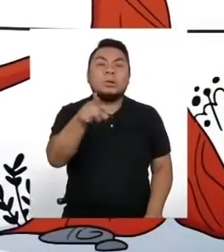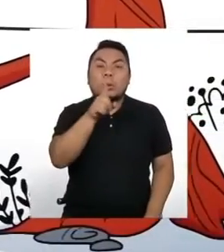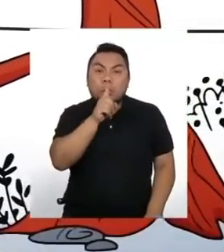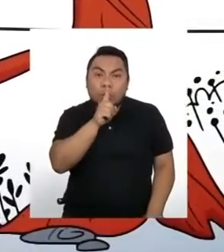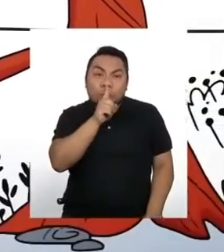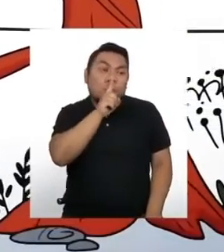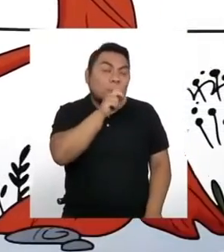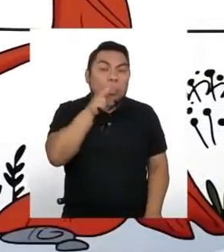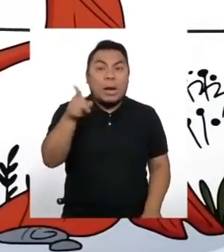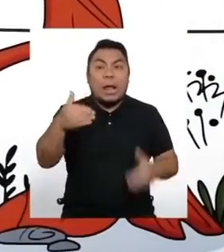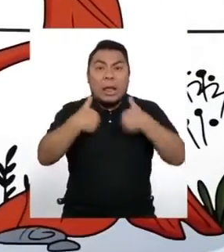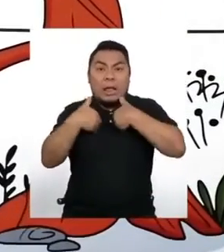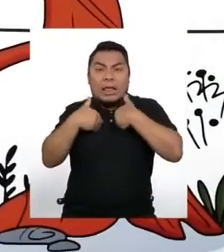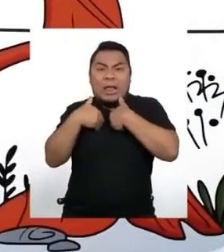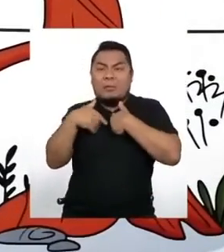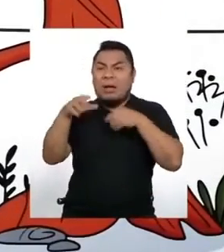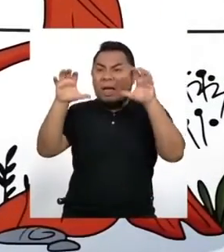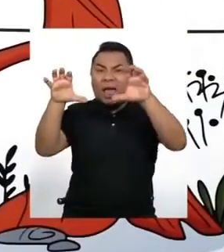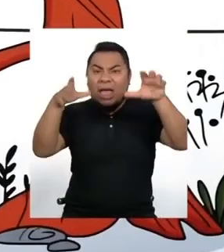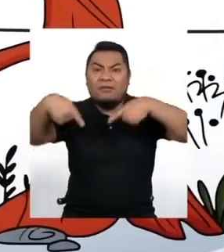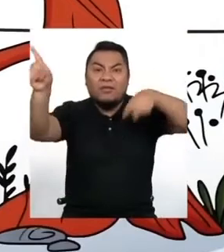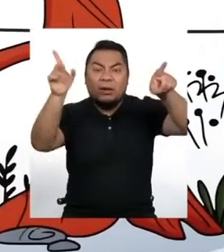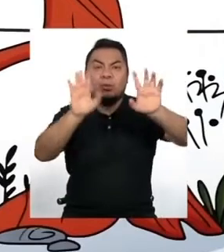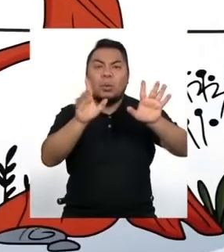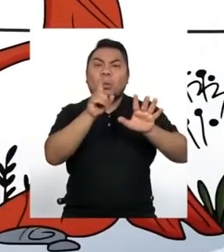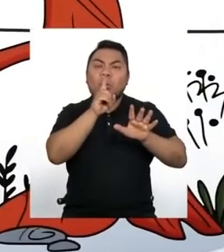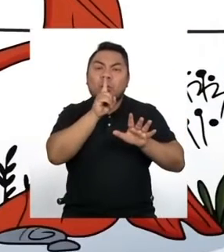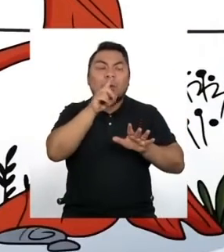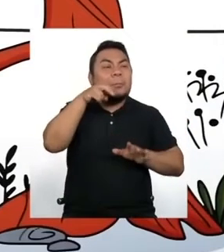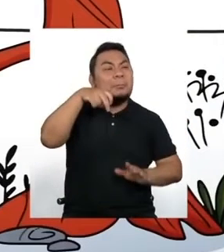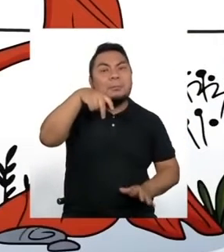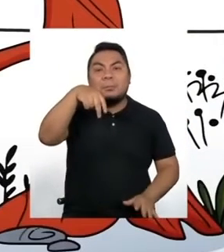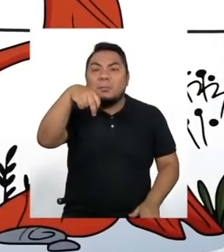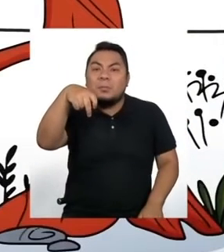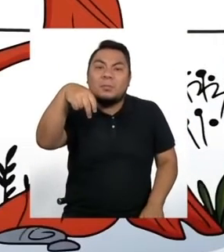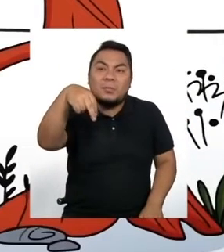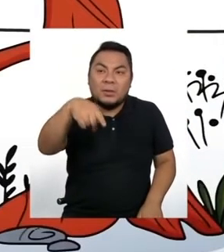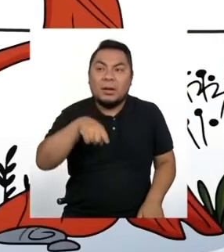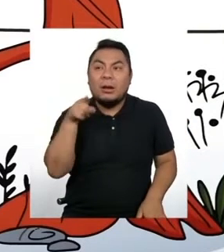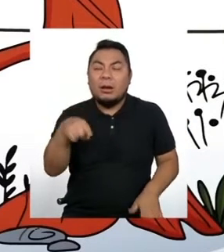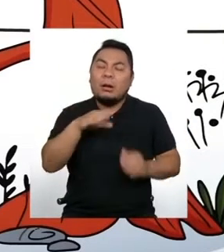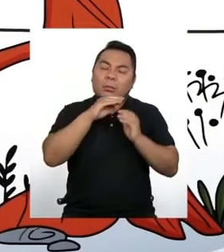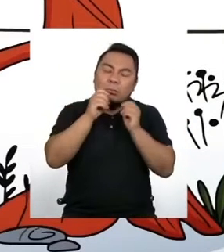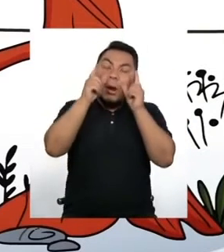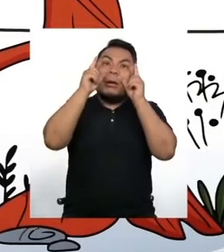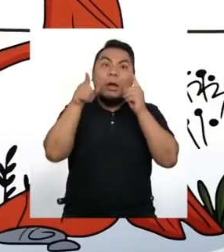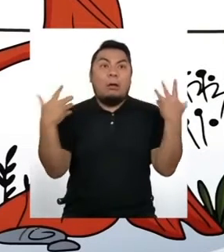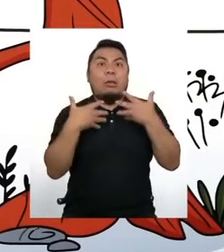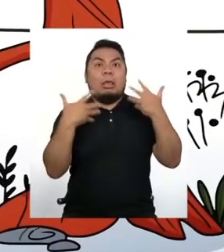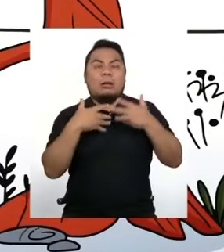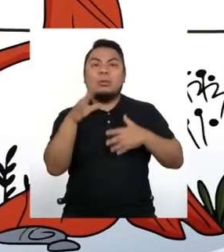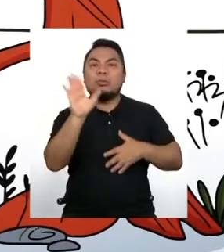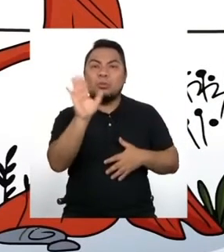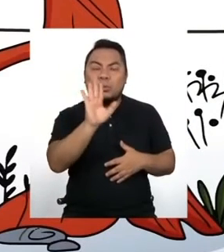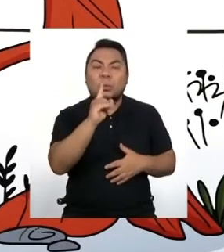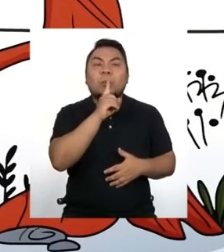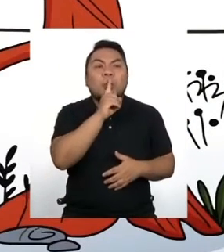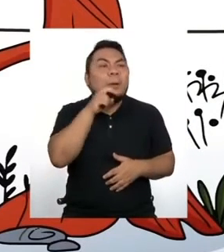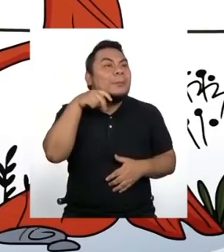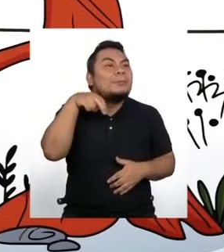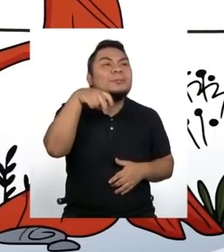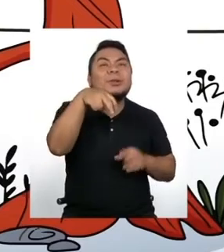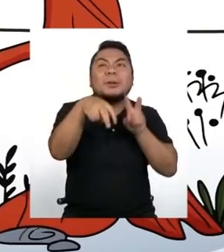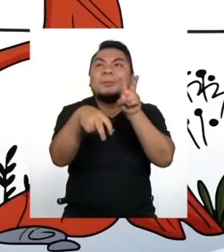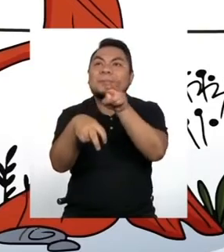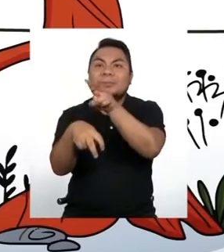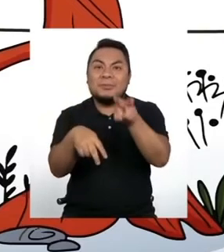Te recordamos que esta sesión está dirigida para niñas y niños de 9 meses de edad. Y estamos desarrollando